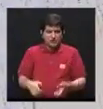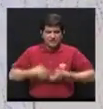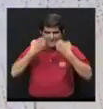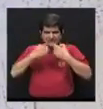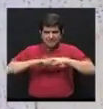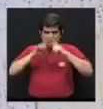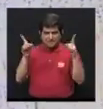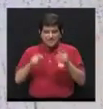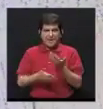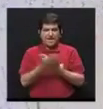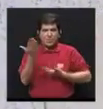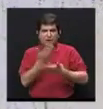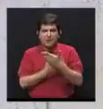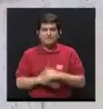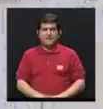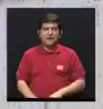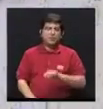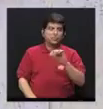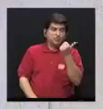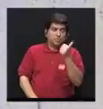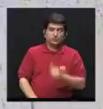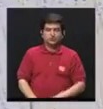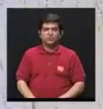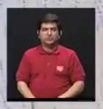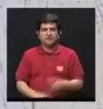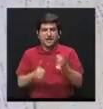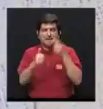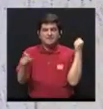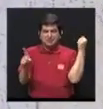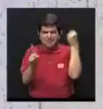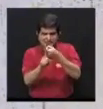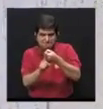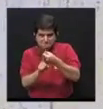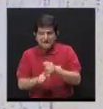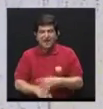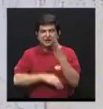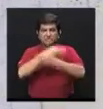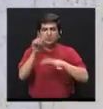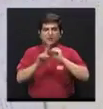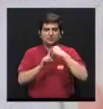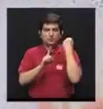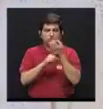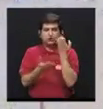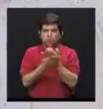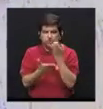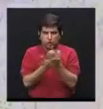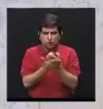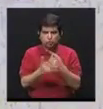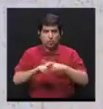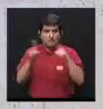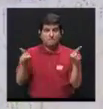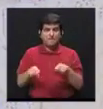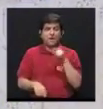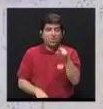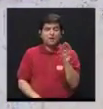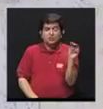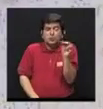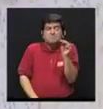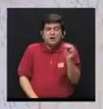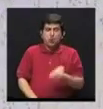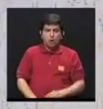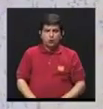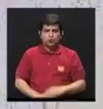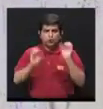de campesinos. Es el primer impacto, es un impacto de tipo socioeconómico. Pero además estos microbios son microbios que pueden